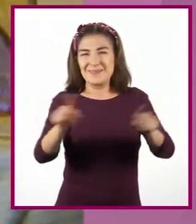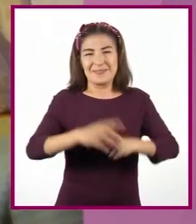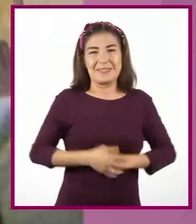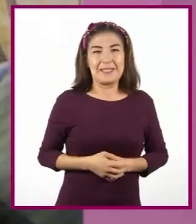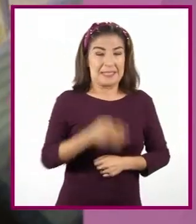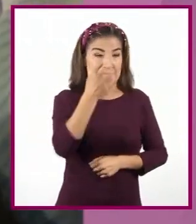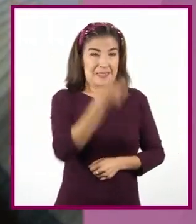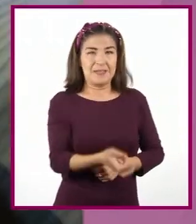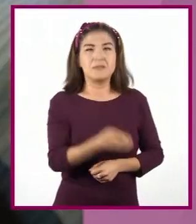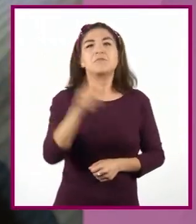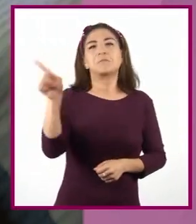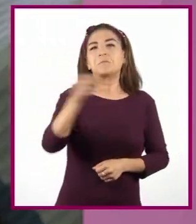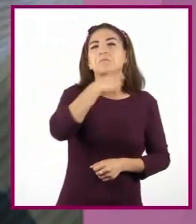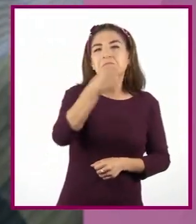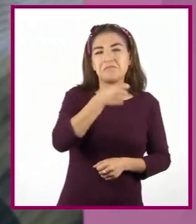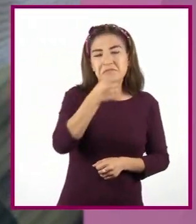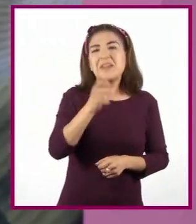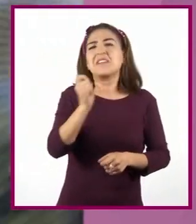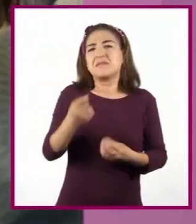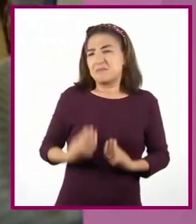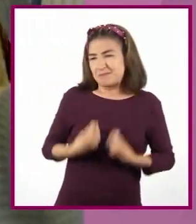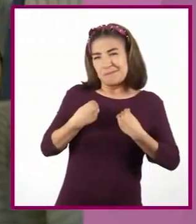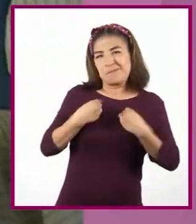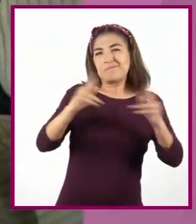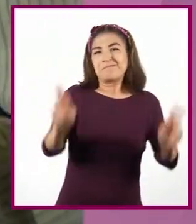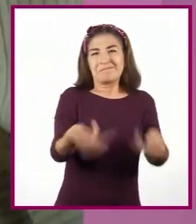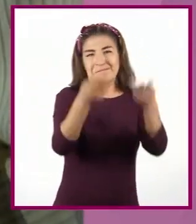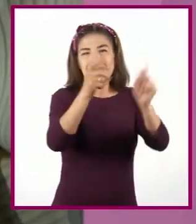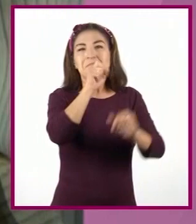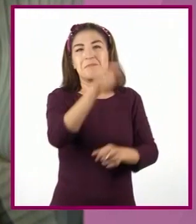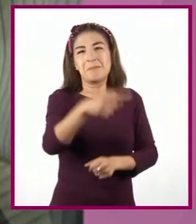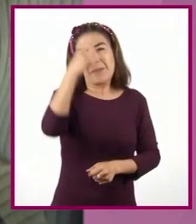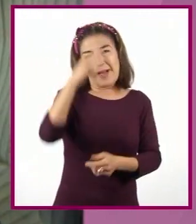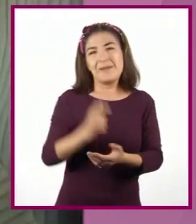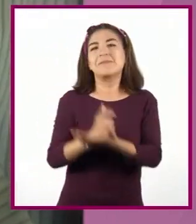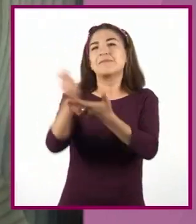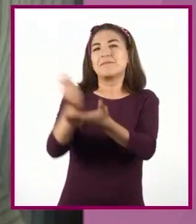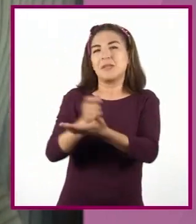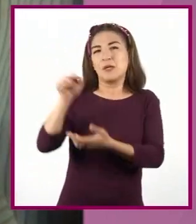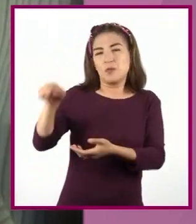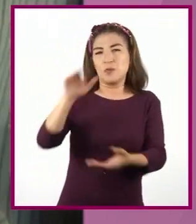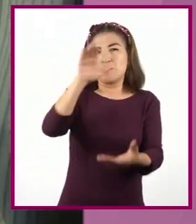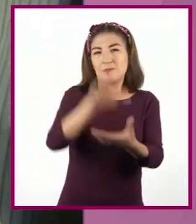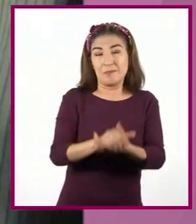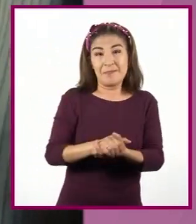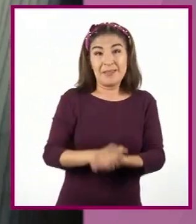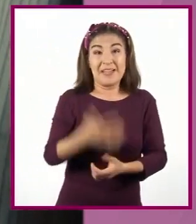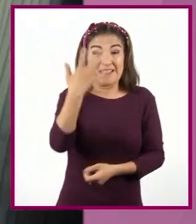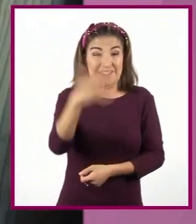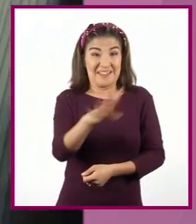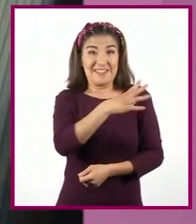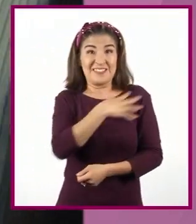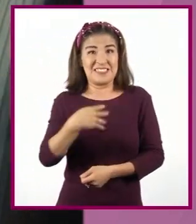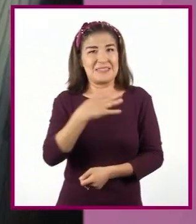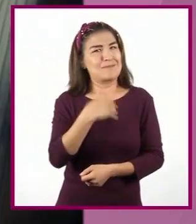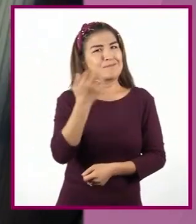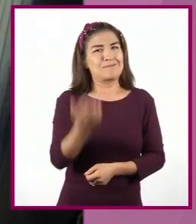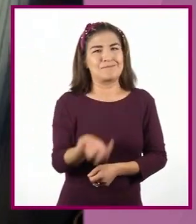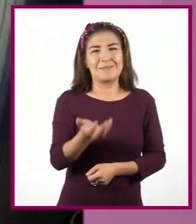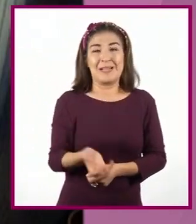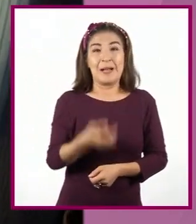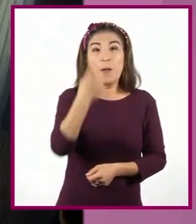De esto vivía el viejecito y tenía para mantener a su mujer, a 10 hijos ociosos, a un